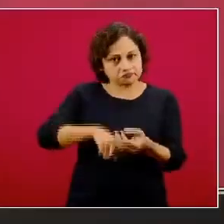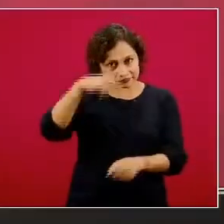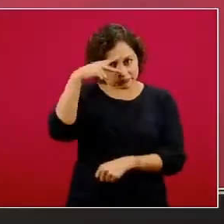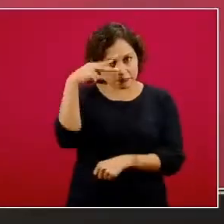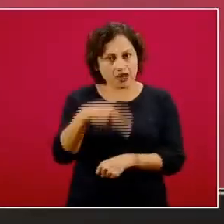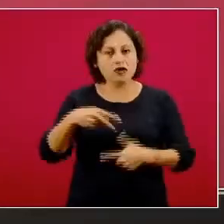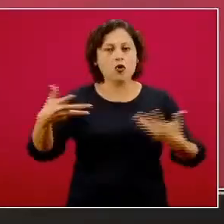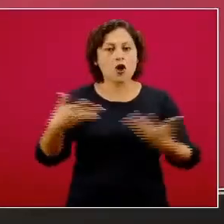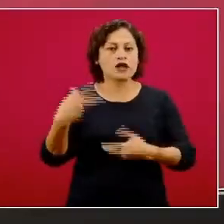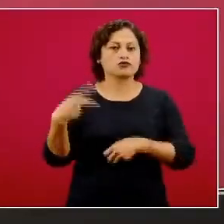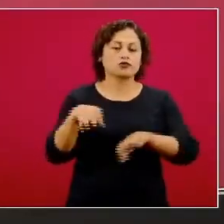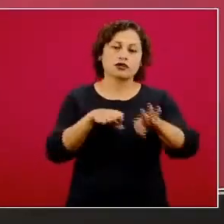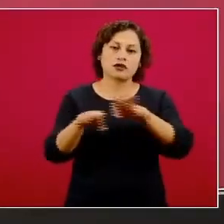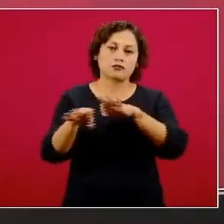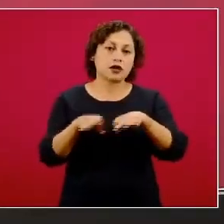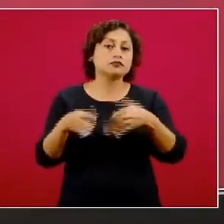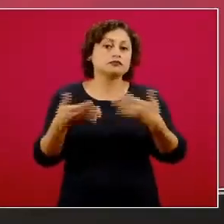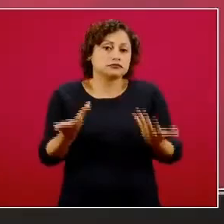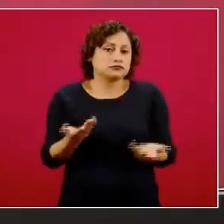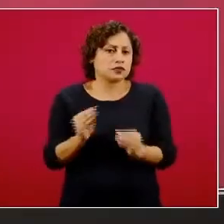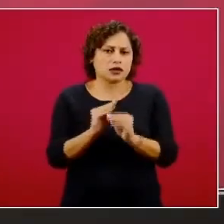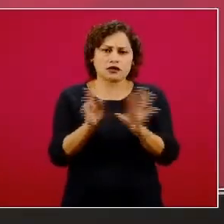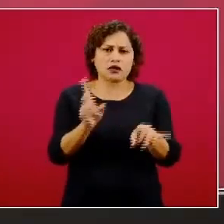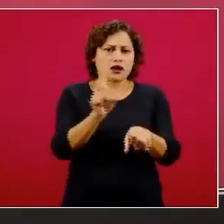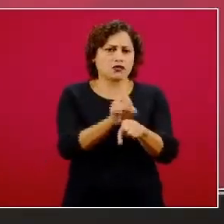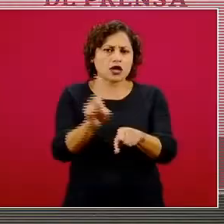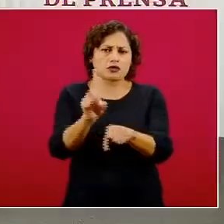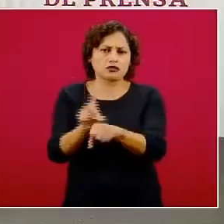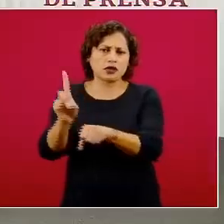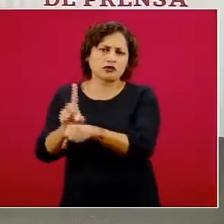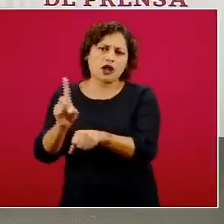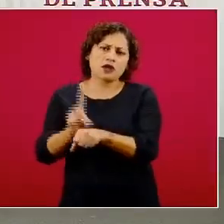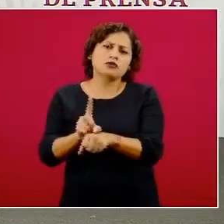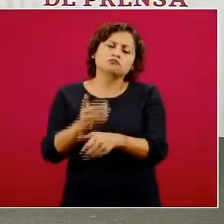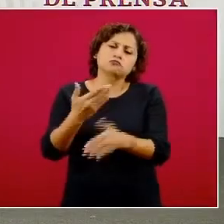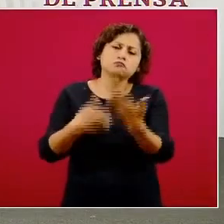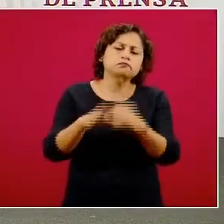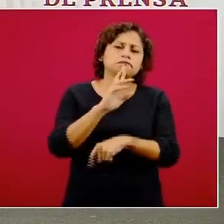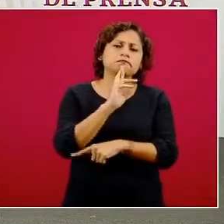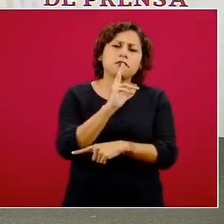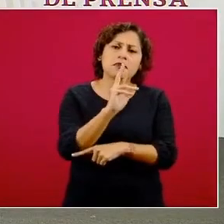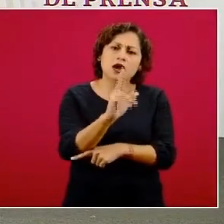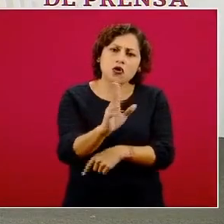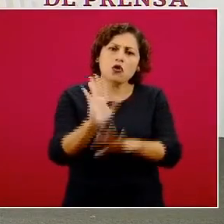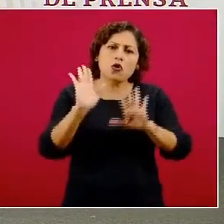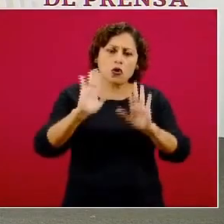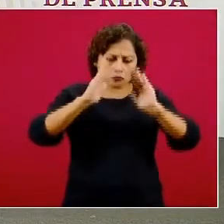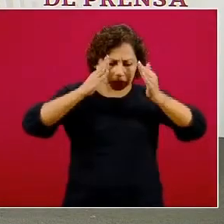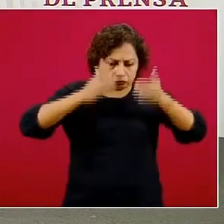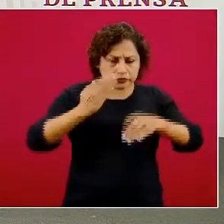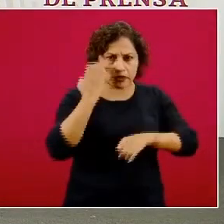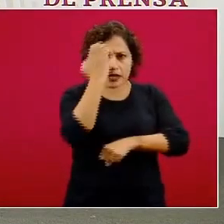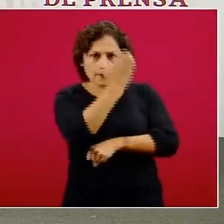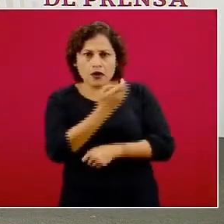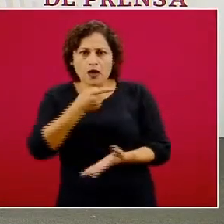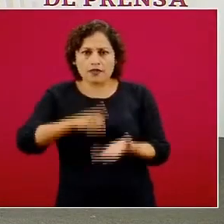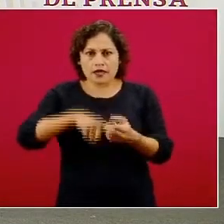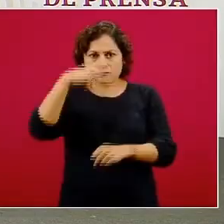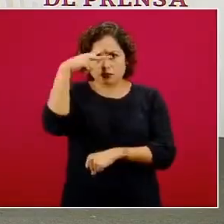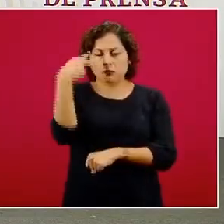poder mejorar todos los días las capacidades básicas en esta materia en nuestro